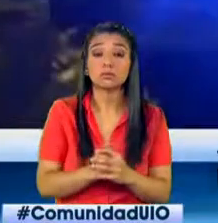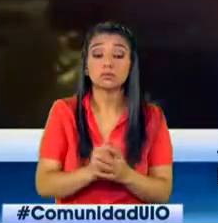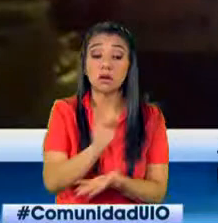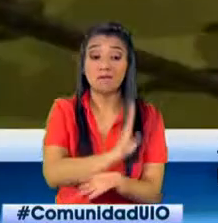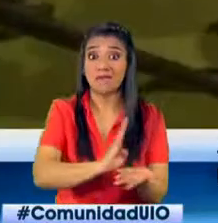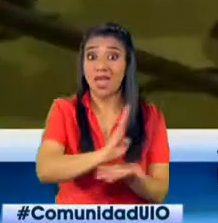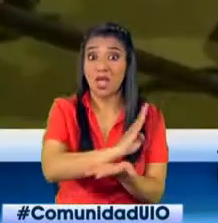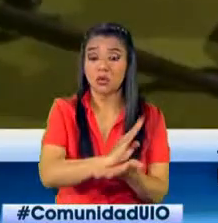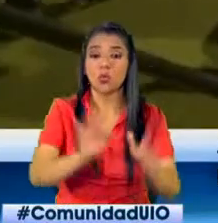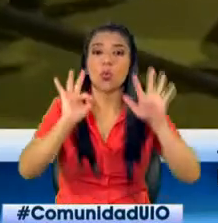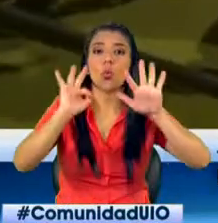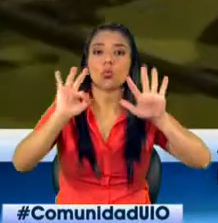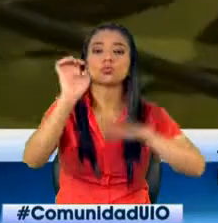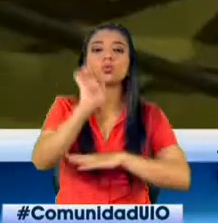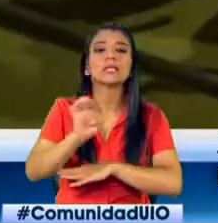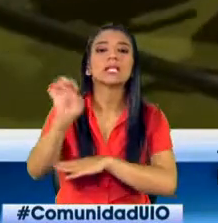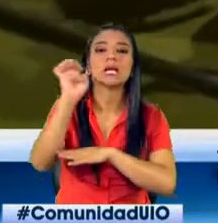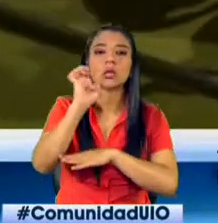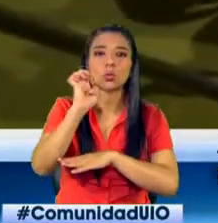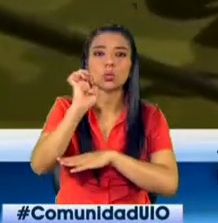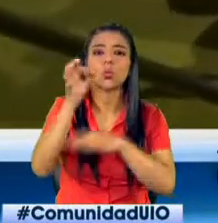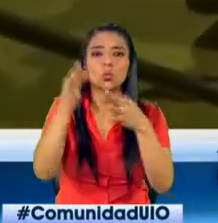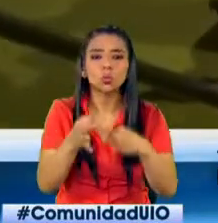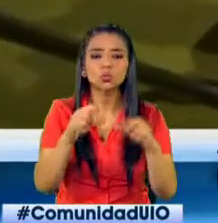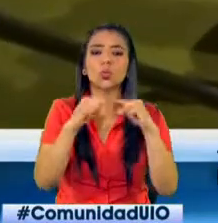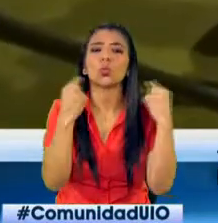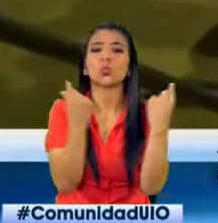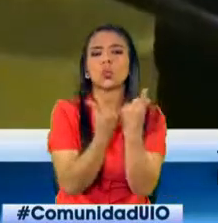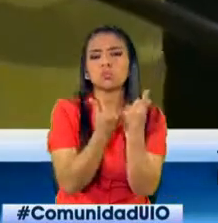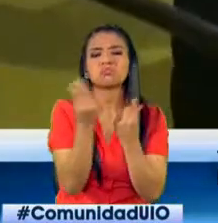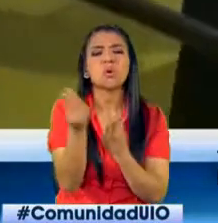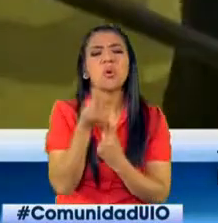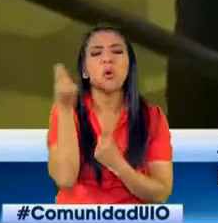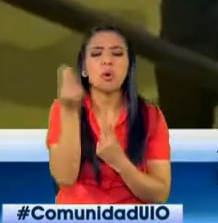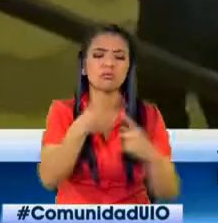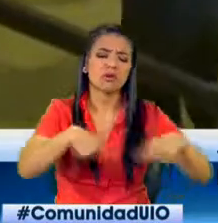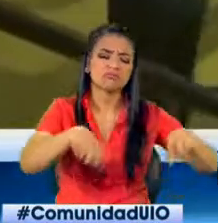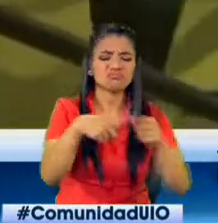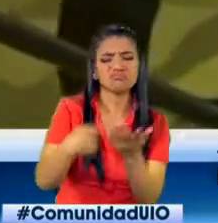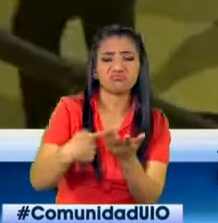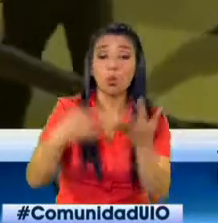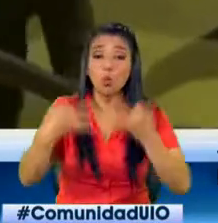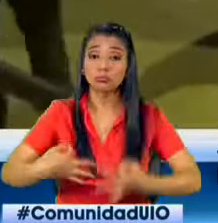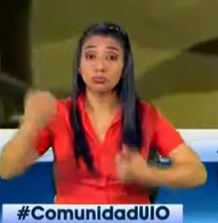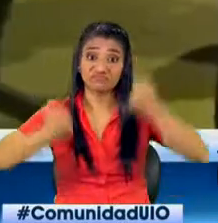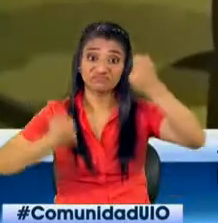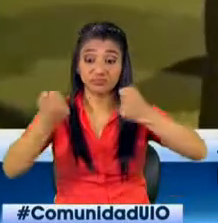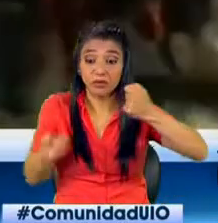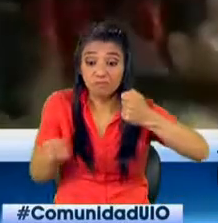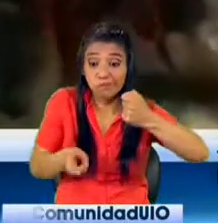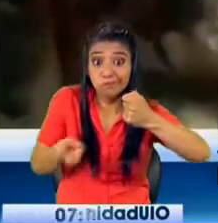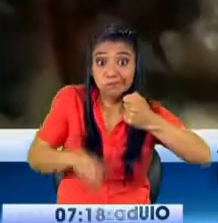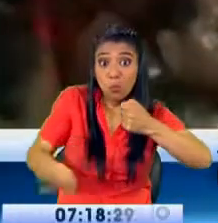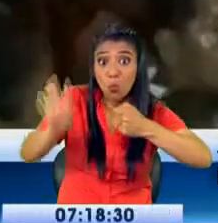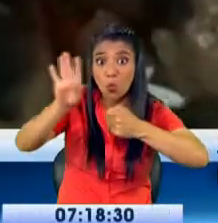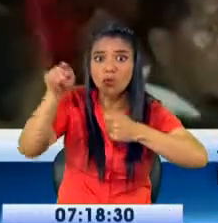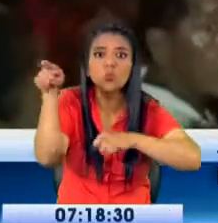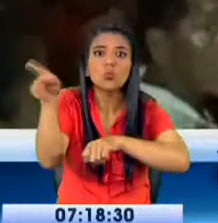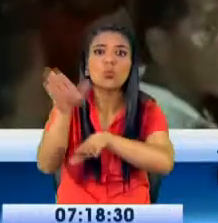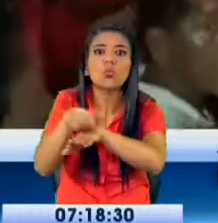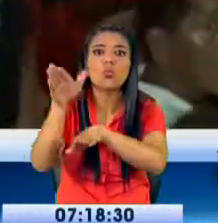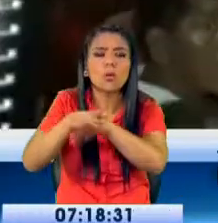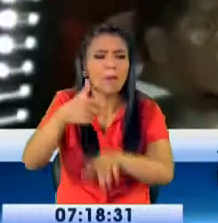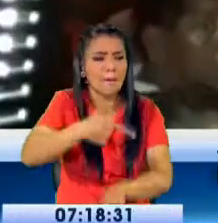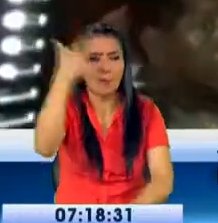enero cuando un grupo de jóvenes se encontraban reunidos. Cuatro sujetos que se movilizaban a bordo de un vehículo habrían sido los responsables del atentado que